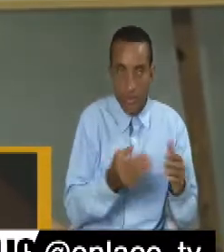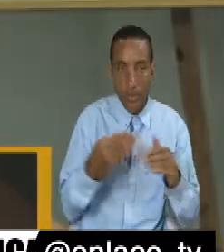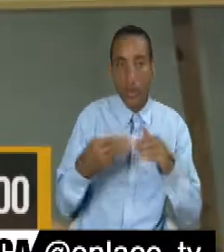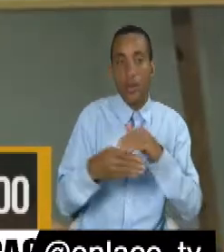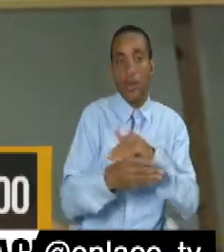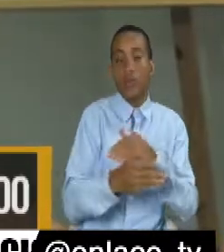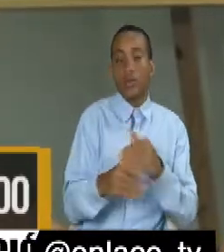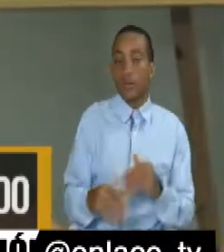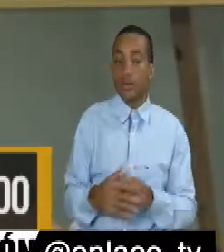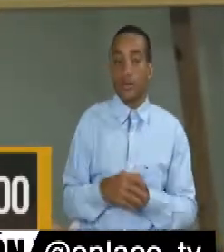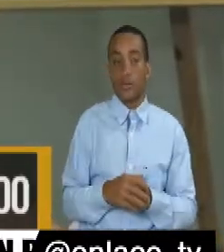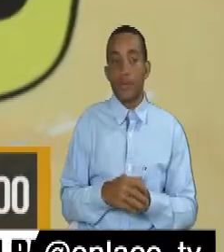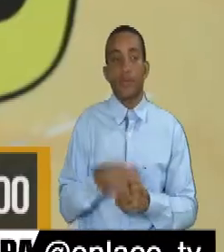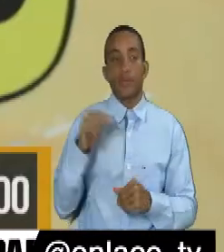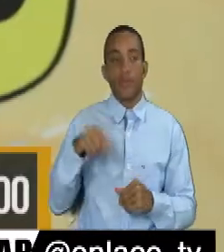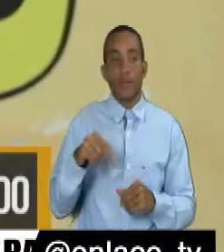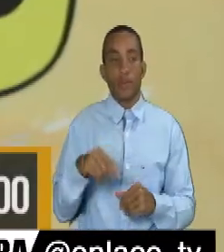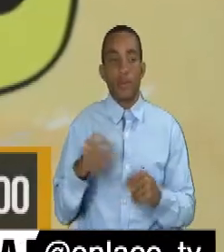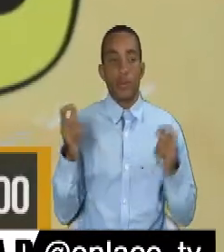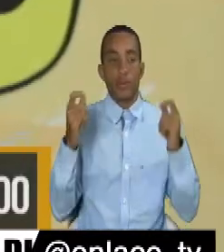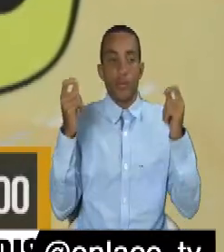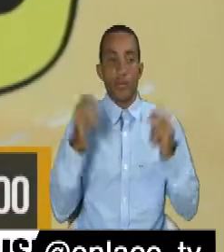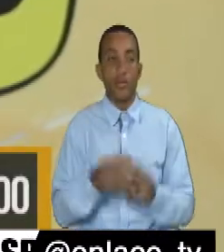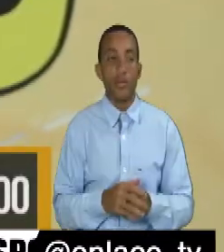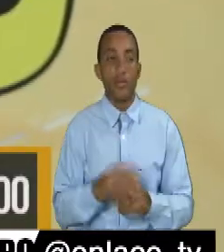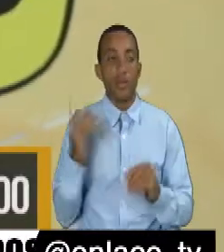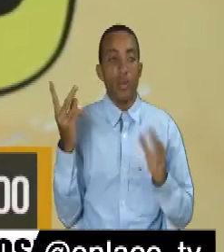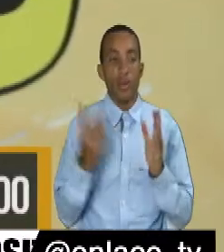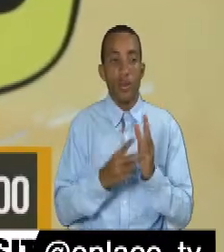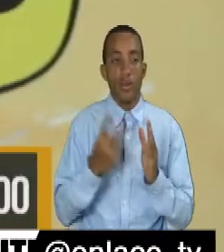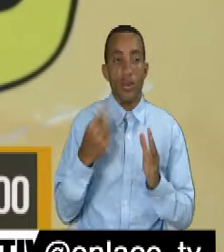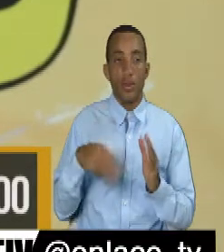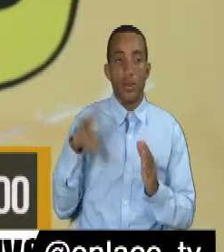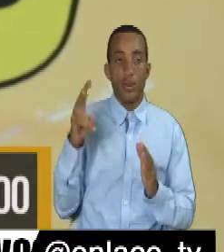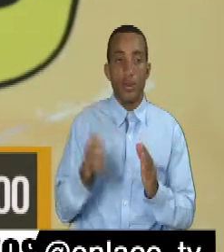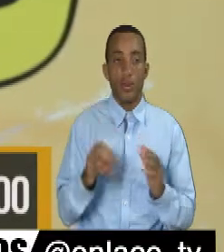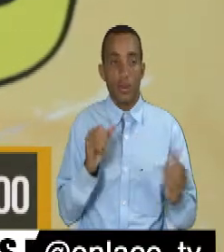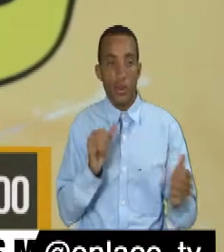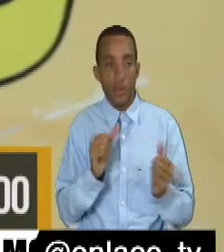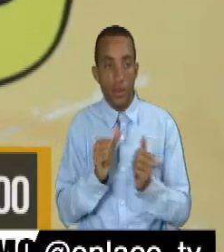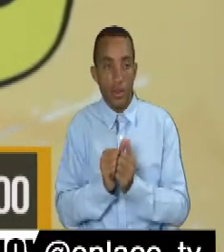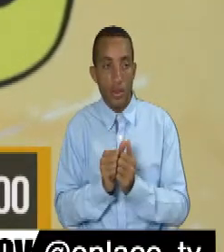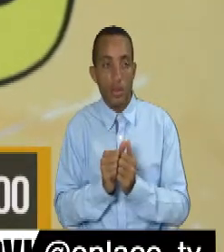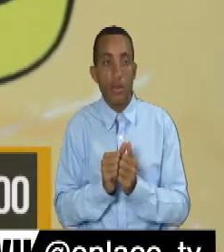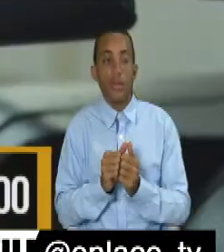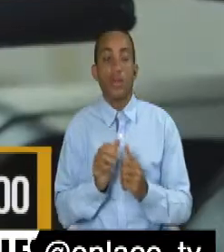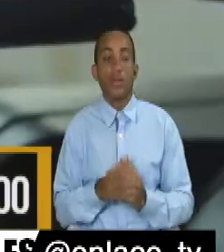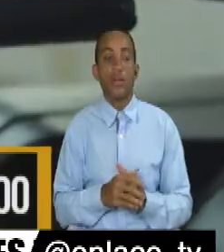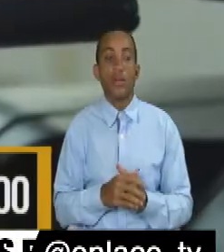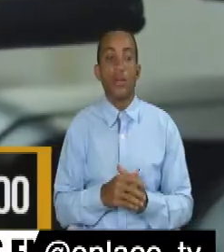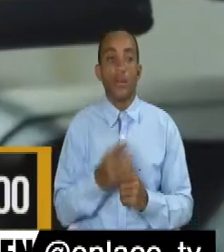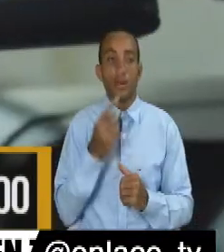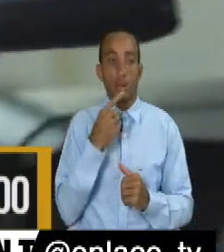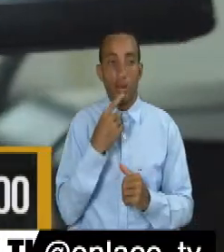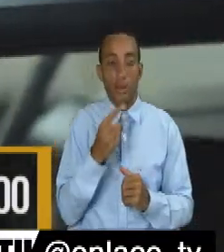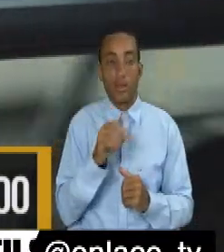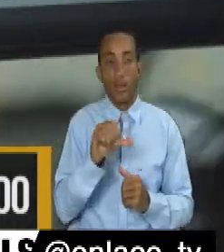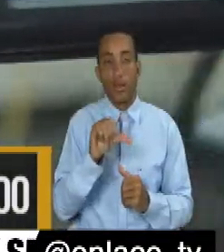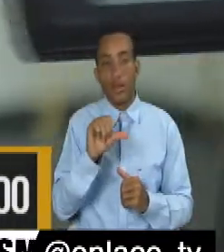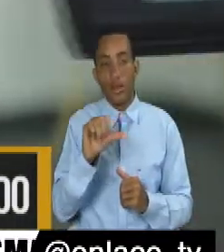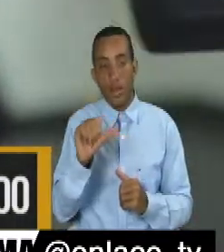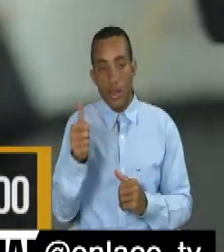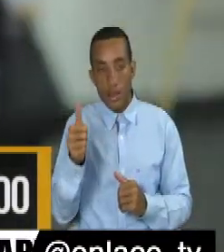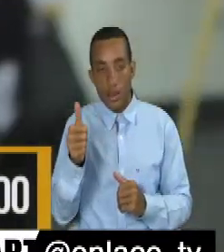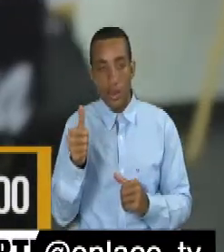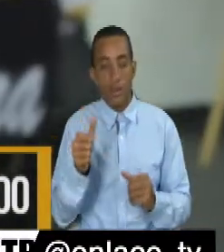menos en esta campaña del Abónate 2017, estamos juntos, como se denominó la campaña, incluye 10 partidos de la Liga Águila